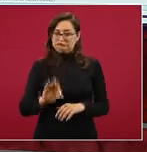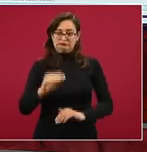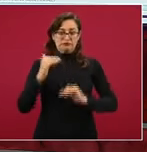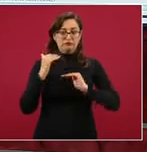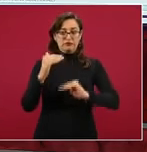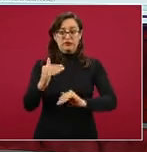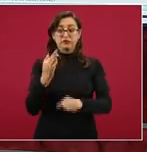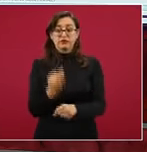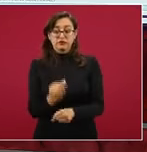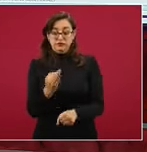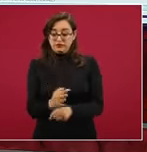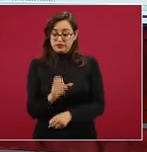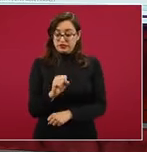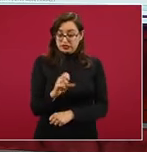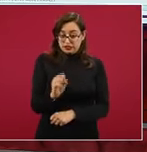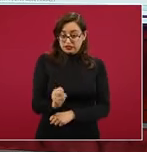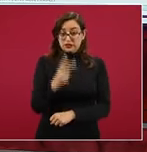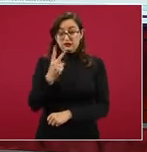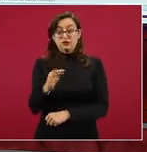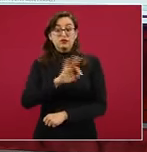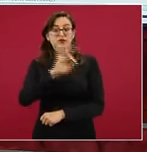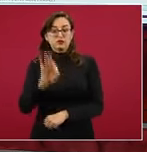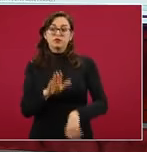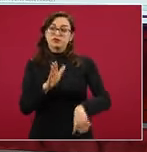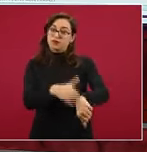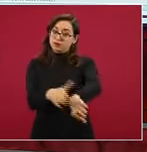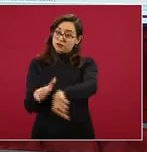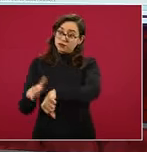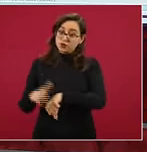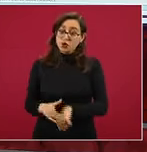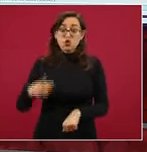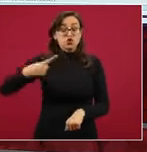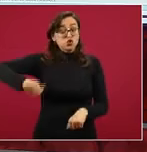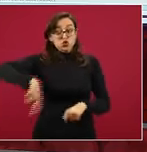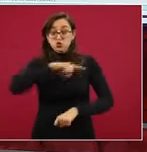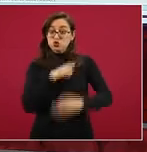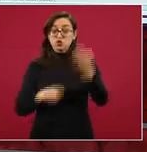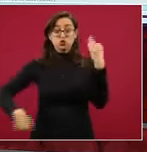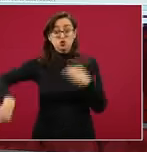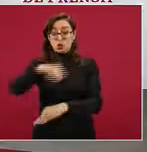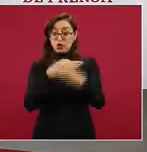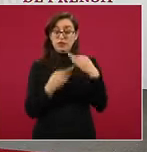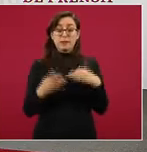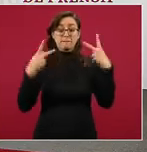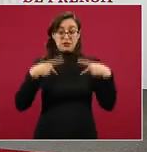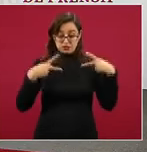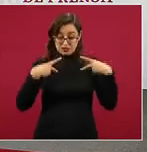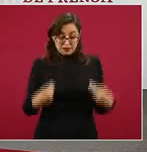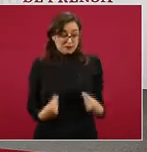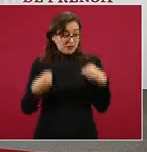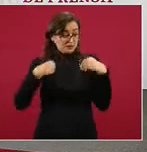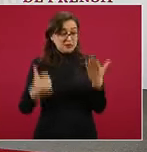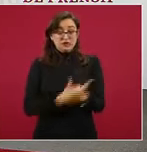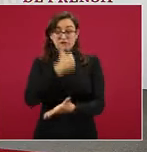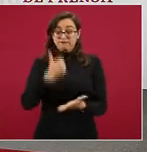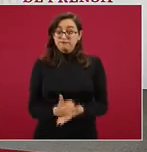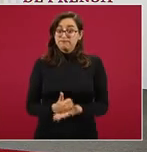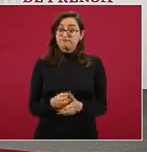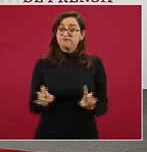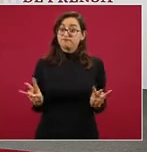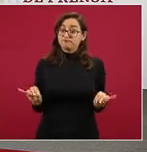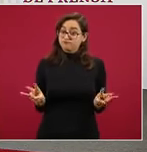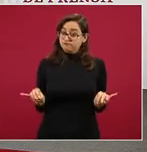en 62%, por favor, hay que poner atención, nosotros, todas las personas en la Ciudad de México, atención